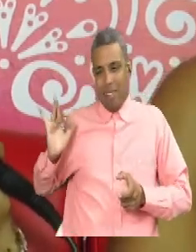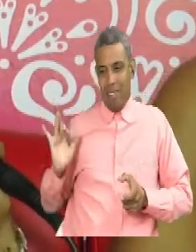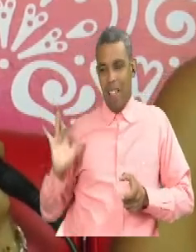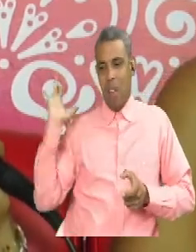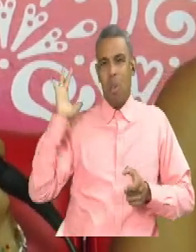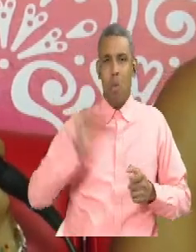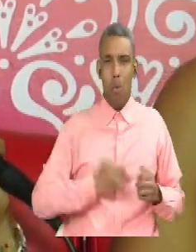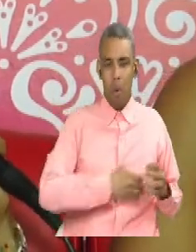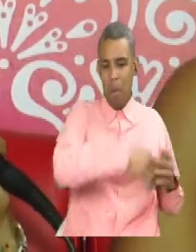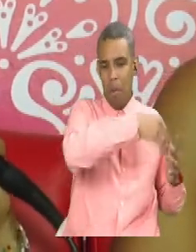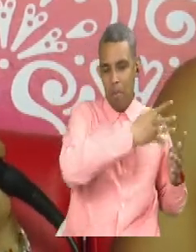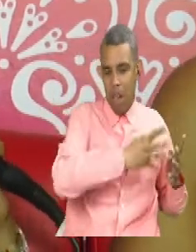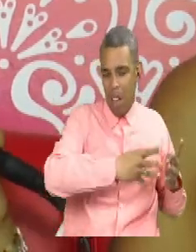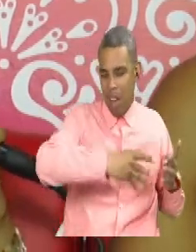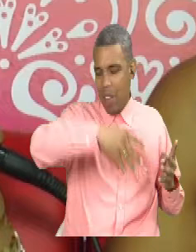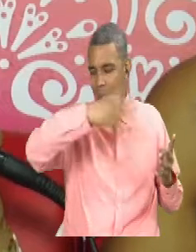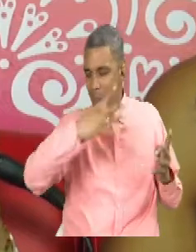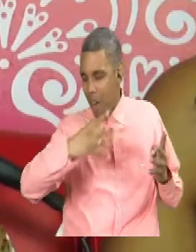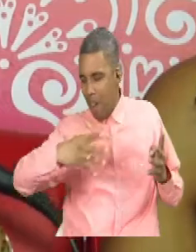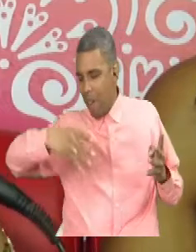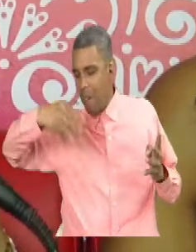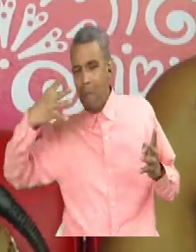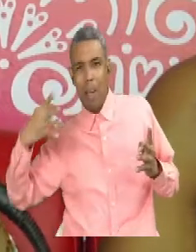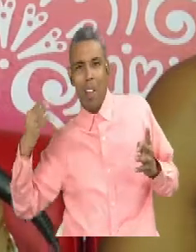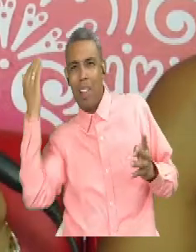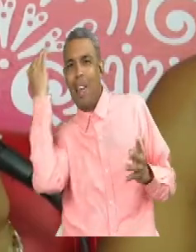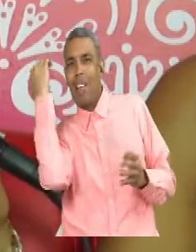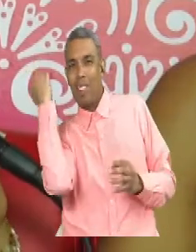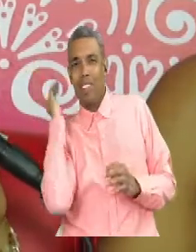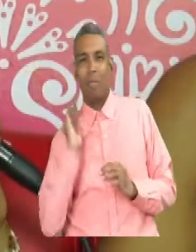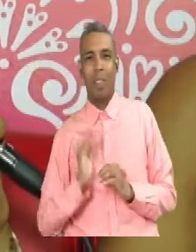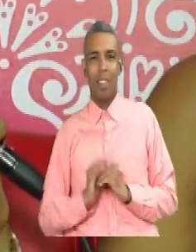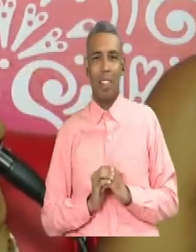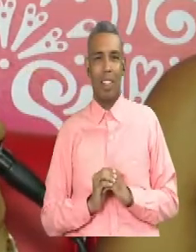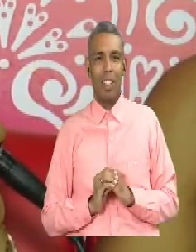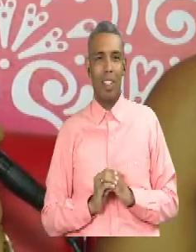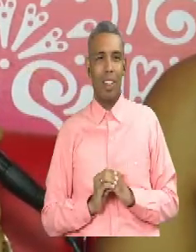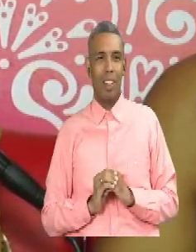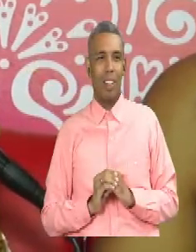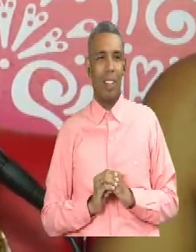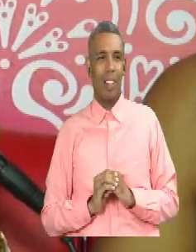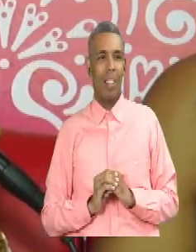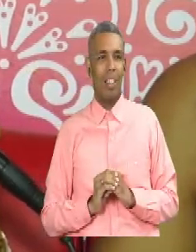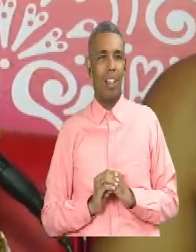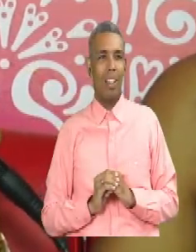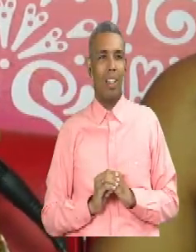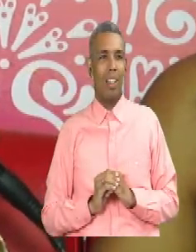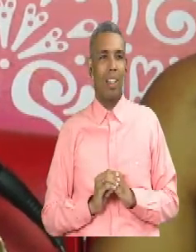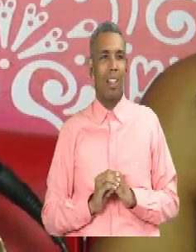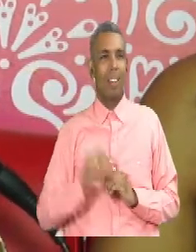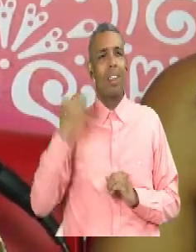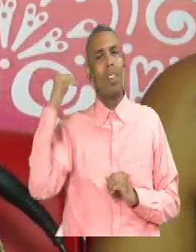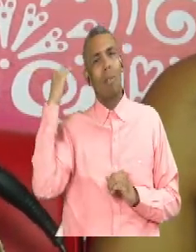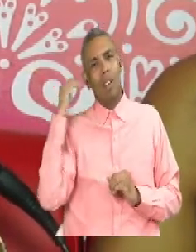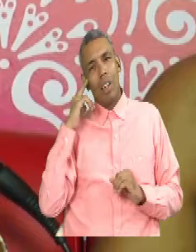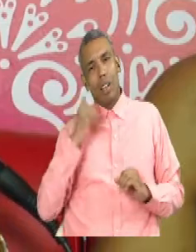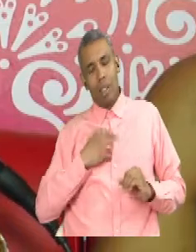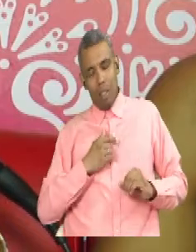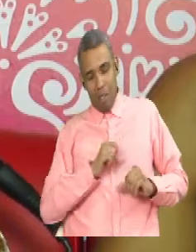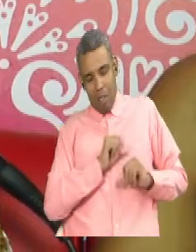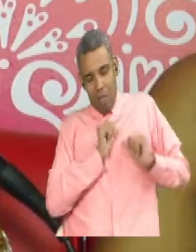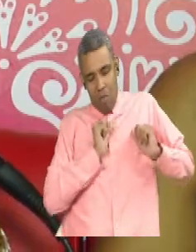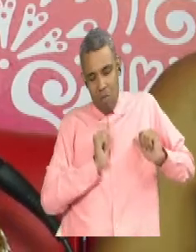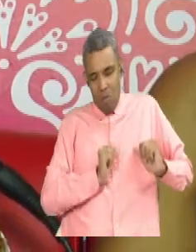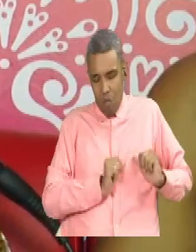época, la línea fuerte en Colombia, pues en casi todo Colombia, la línea fuerte del vallenato era el vallenato romántico. Estaba muy de moda